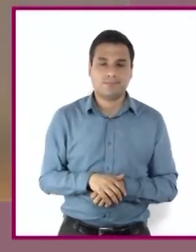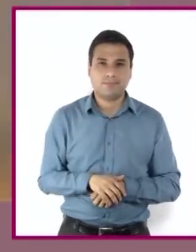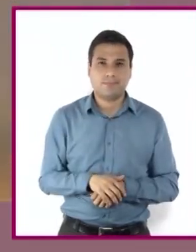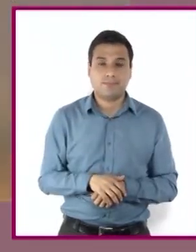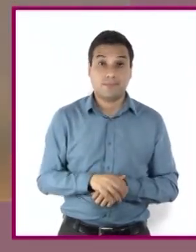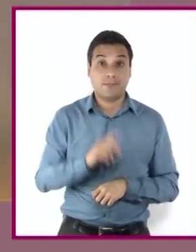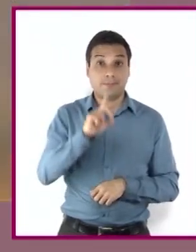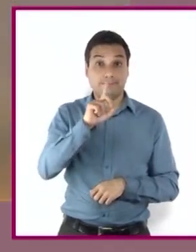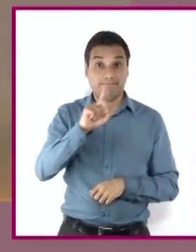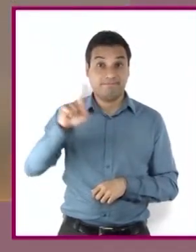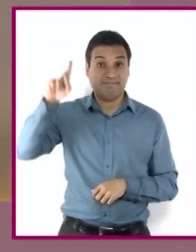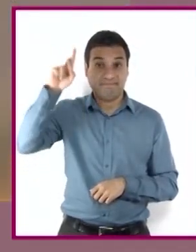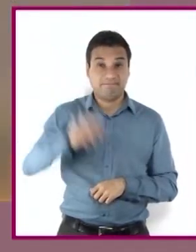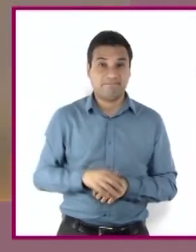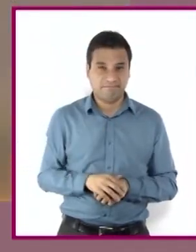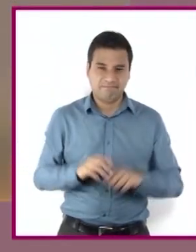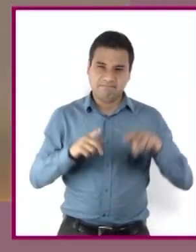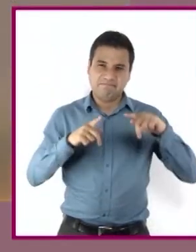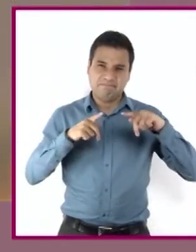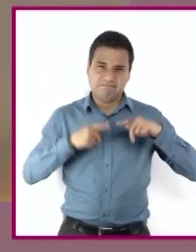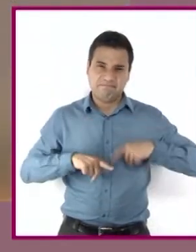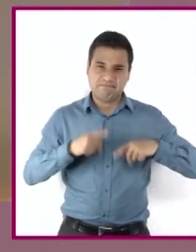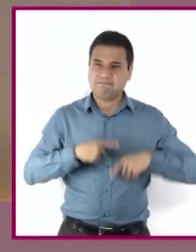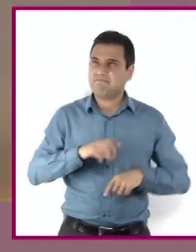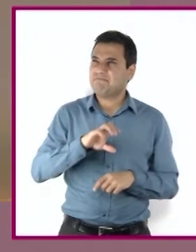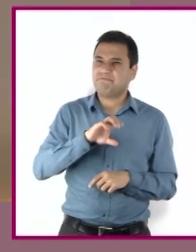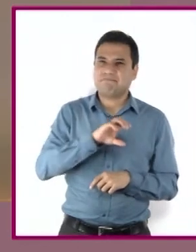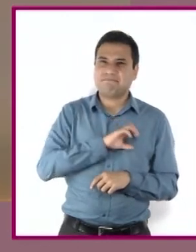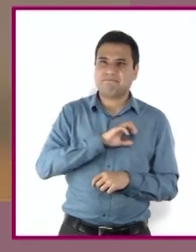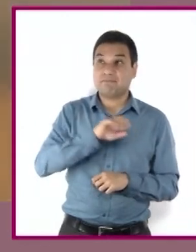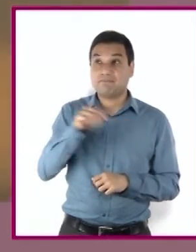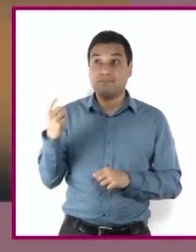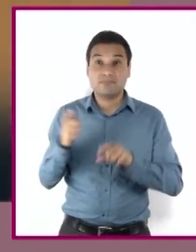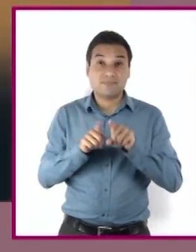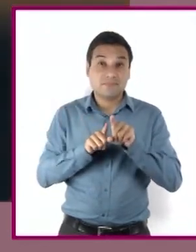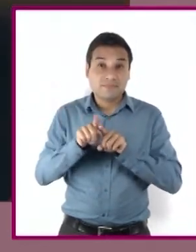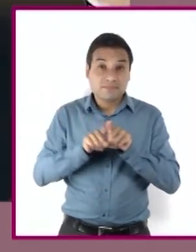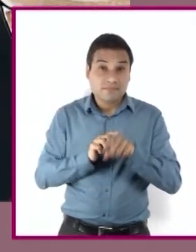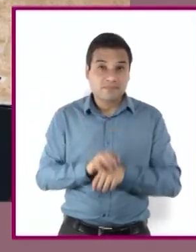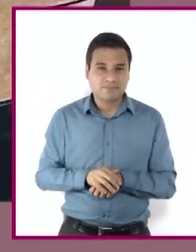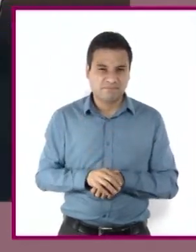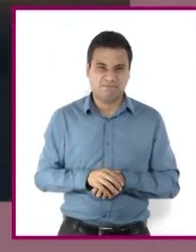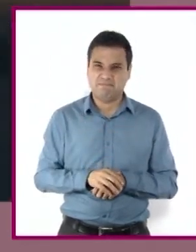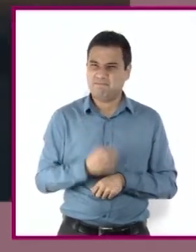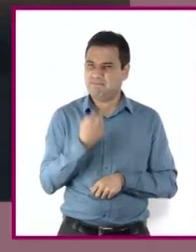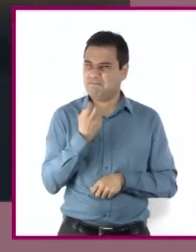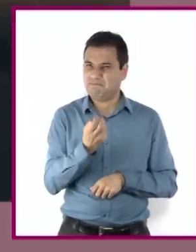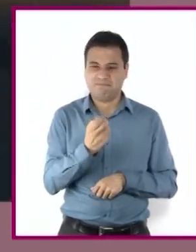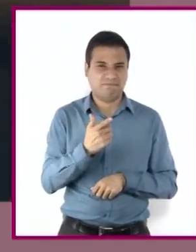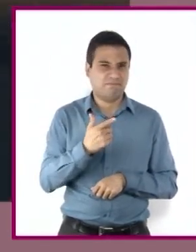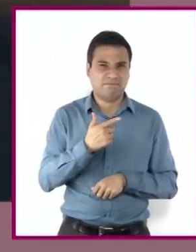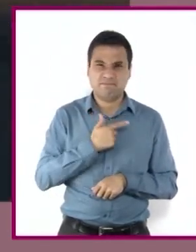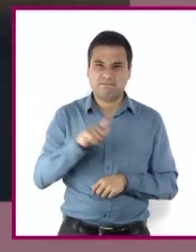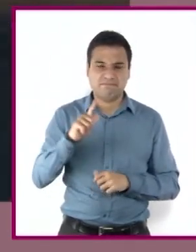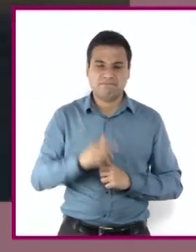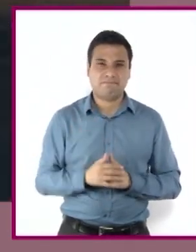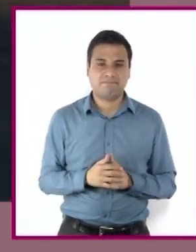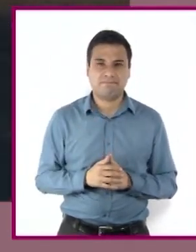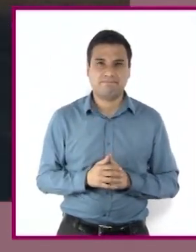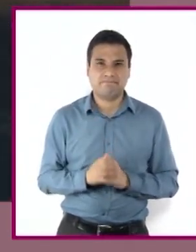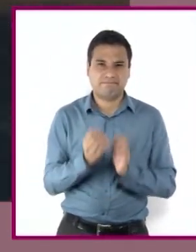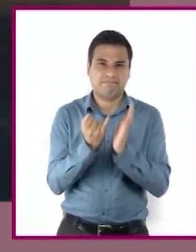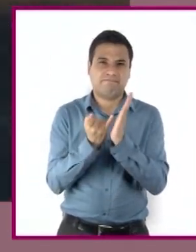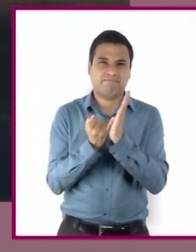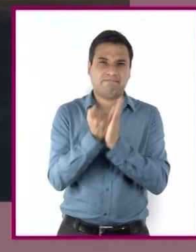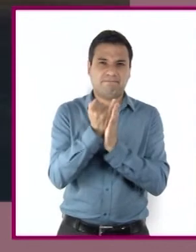Quetzalcóatl fue querido por los hombres, pero a su hermano no le gustaba esta situación. Entonces, decide